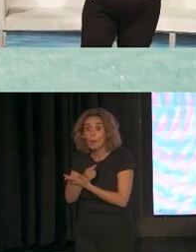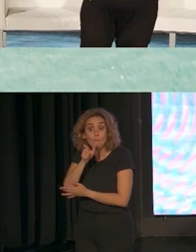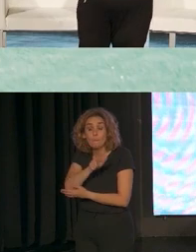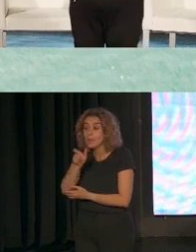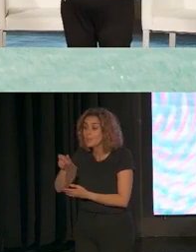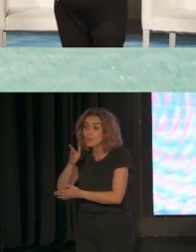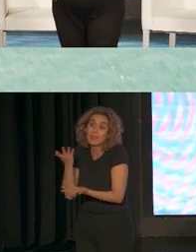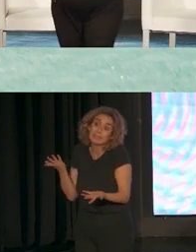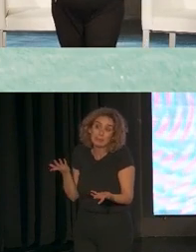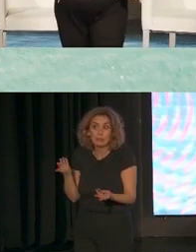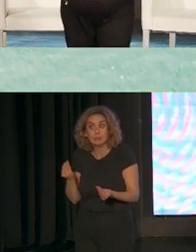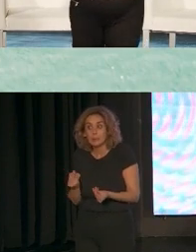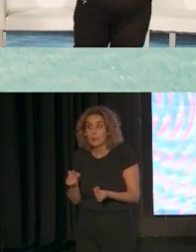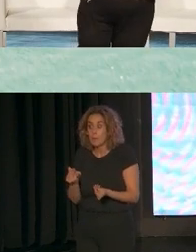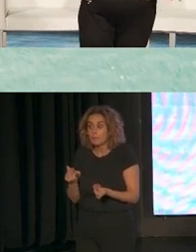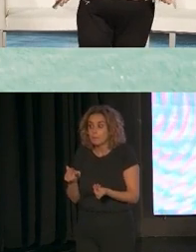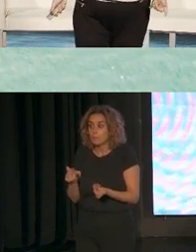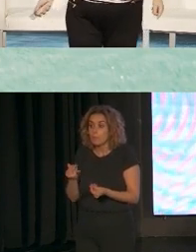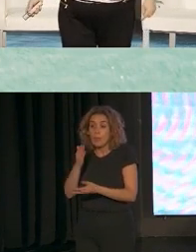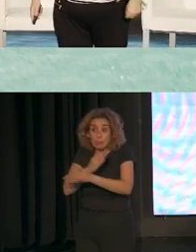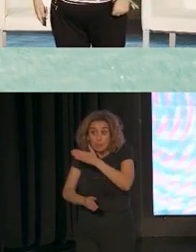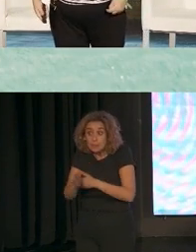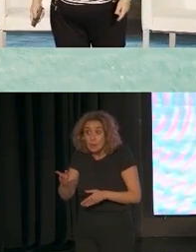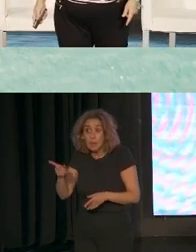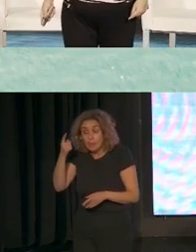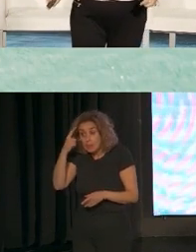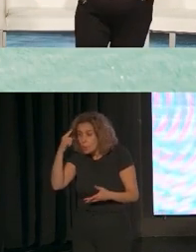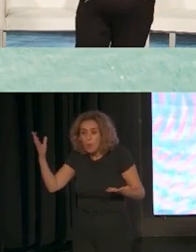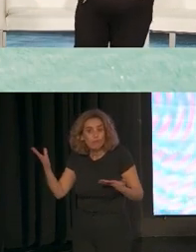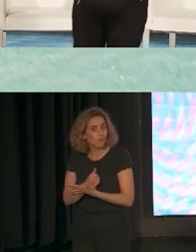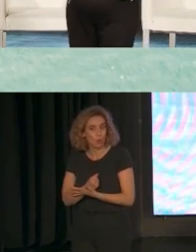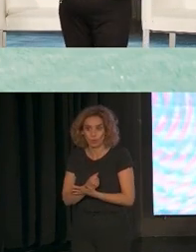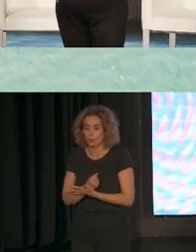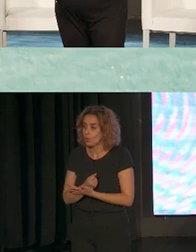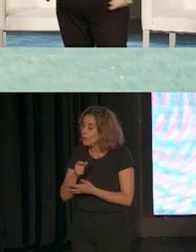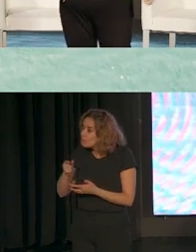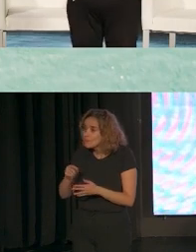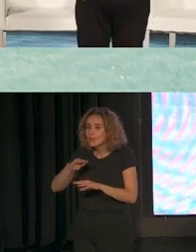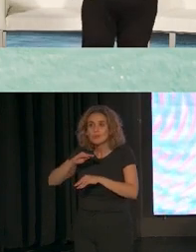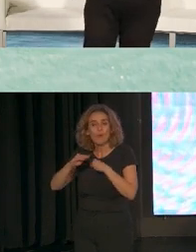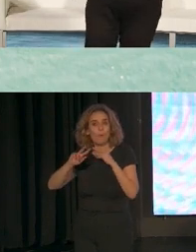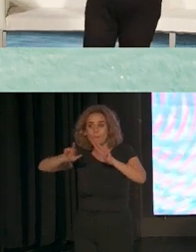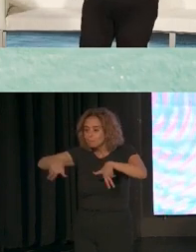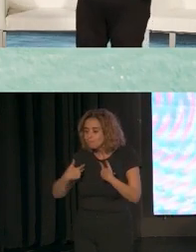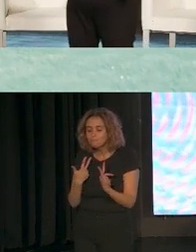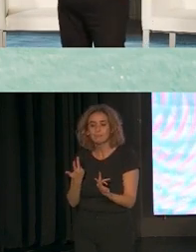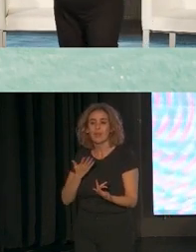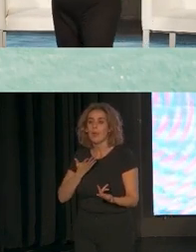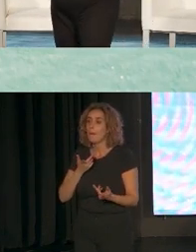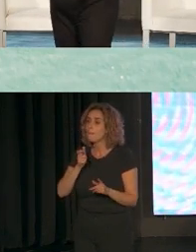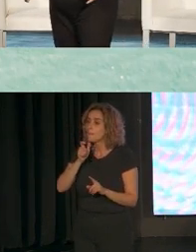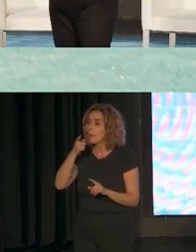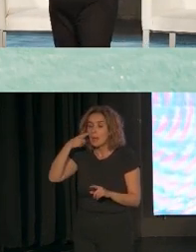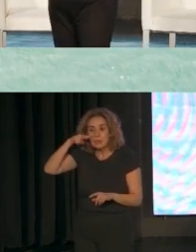personas con con con discapacidad intelectual y eso me permitió Bueno pues conocer